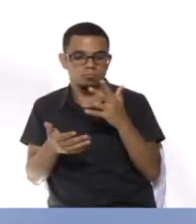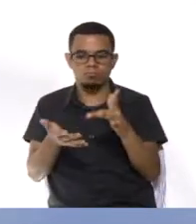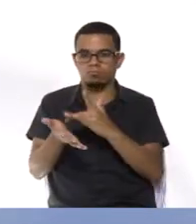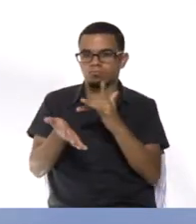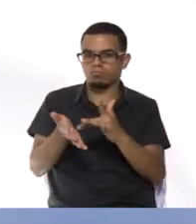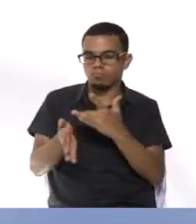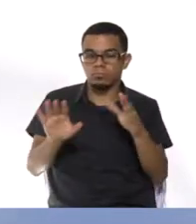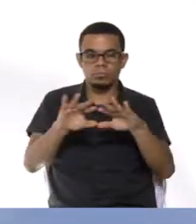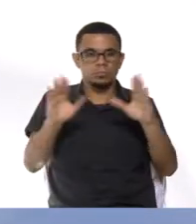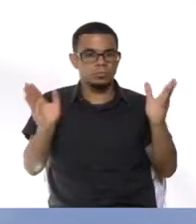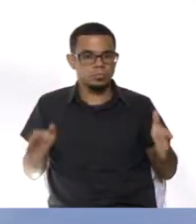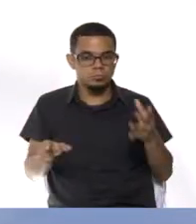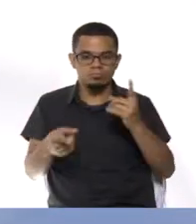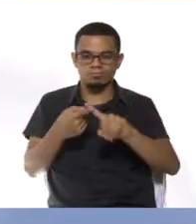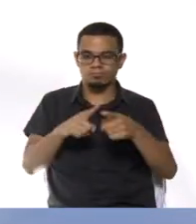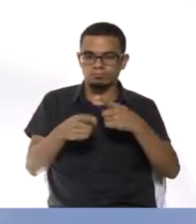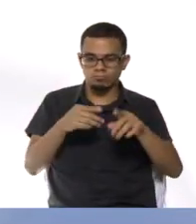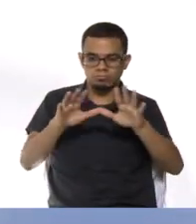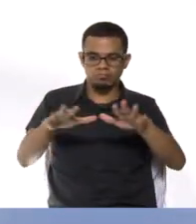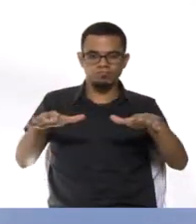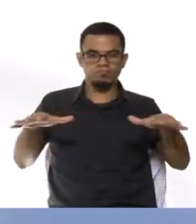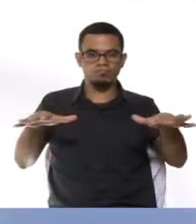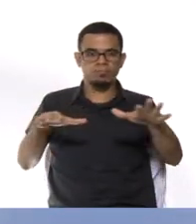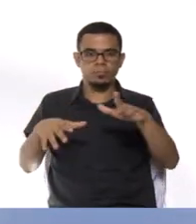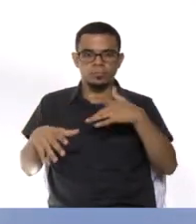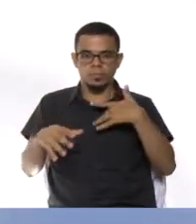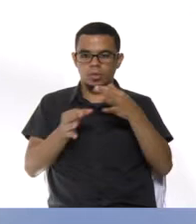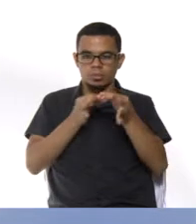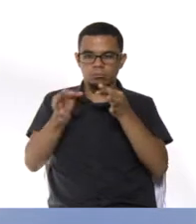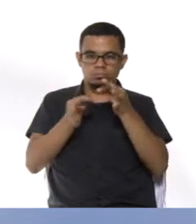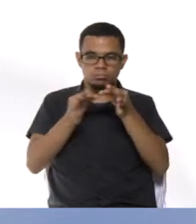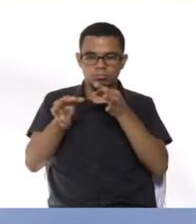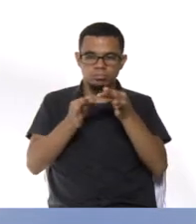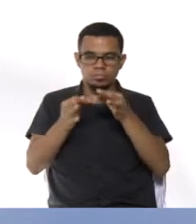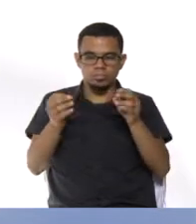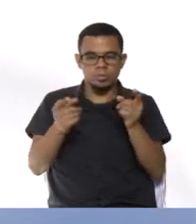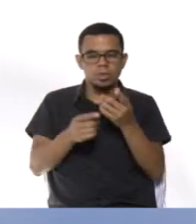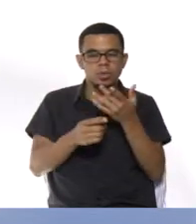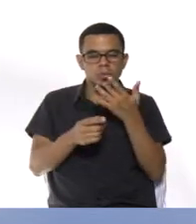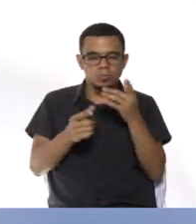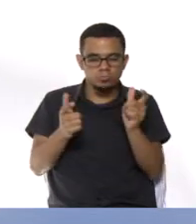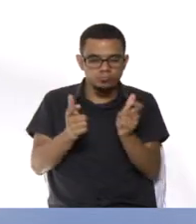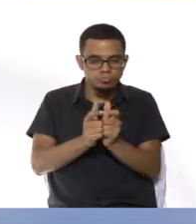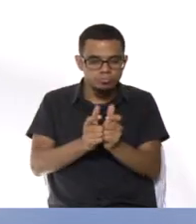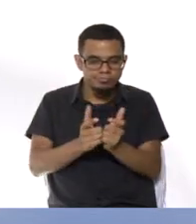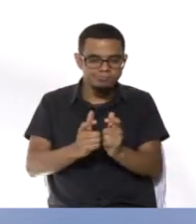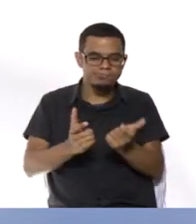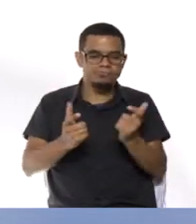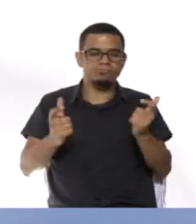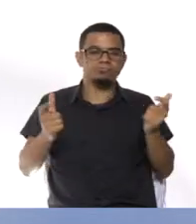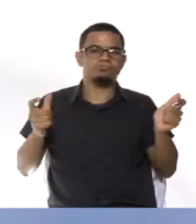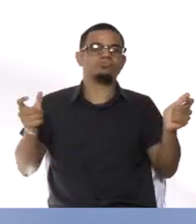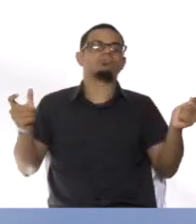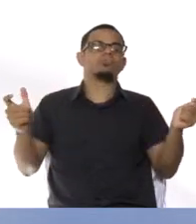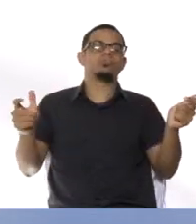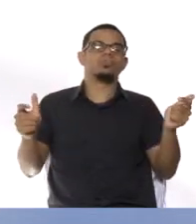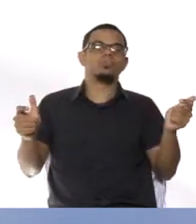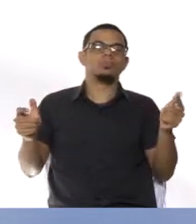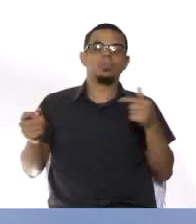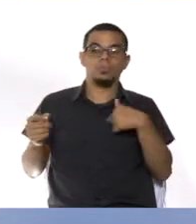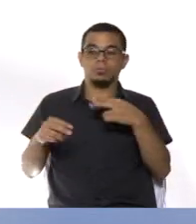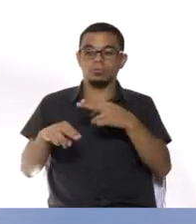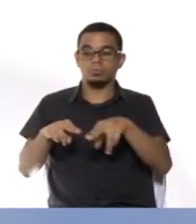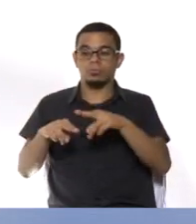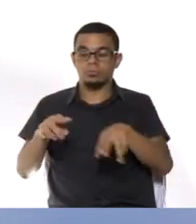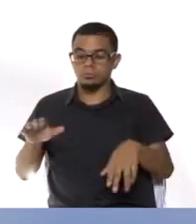tenemos elementos en la mesa, es estructurar, es describir desde lo más sencillo, es decir, de lo micro a lo macro. Y mientras que nuestros